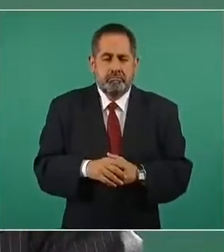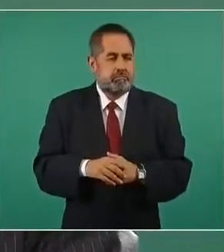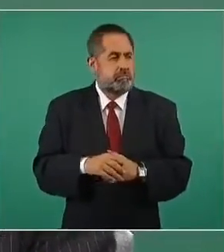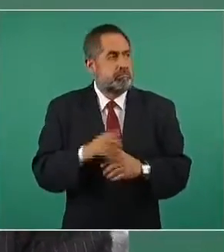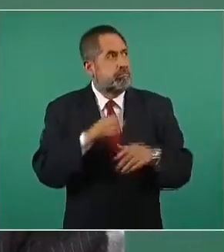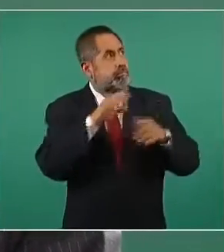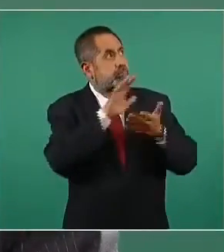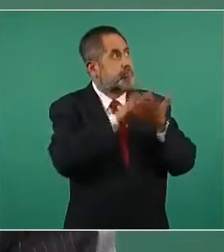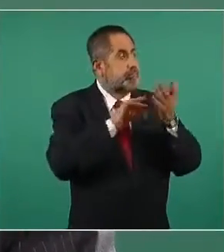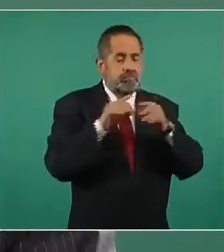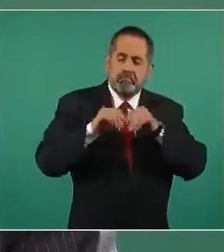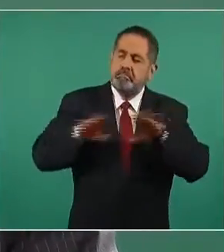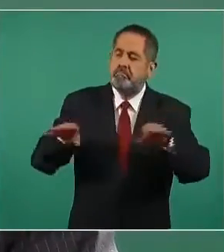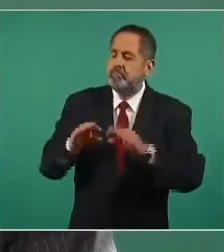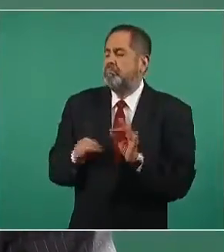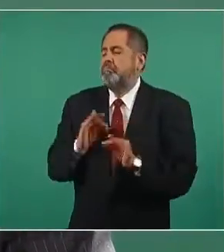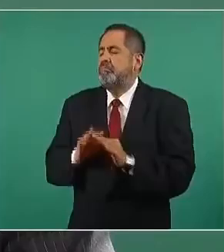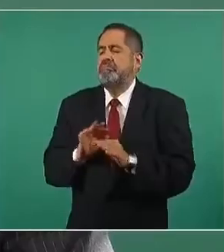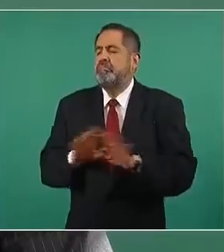cuota,